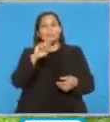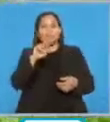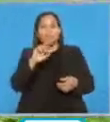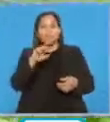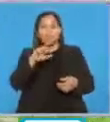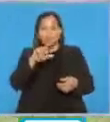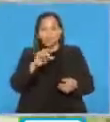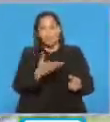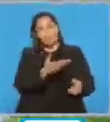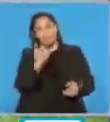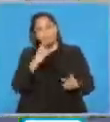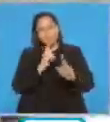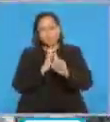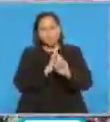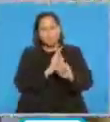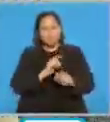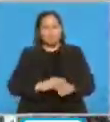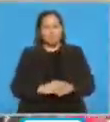sígame.